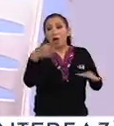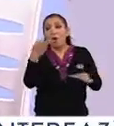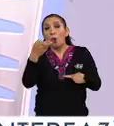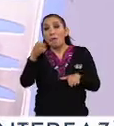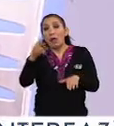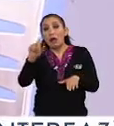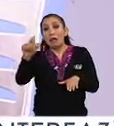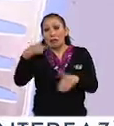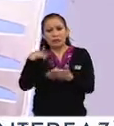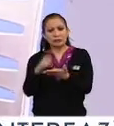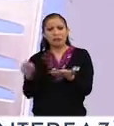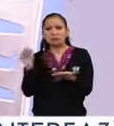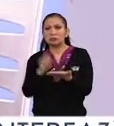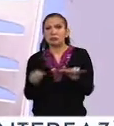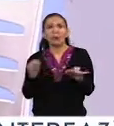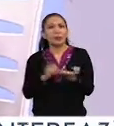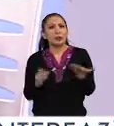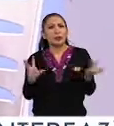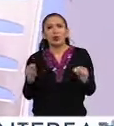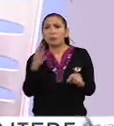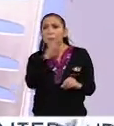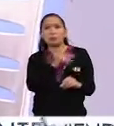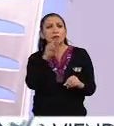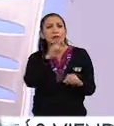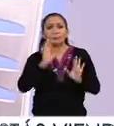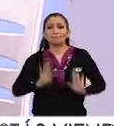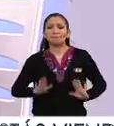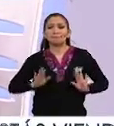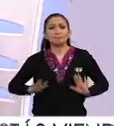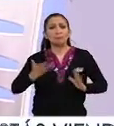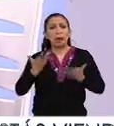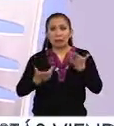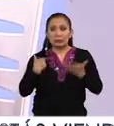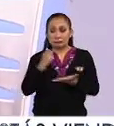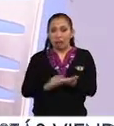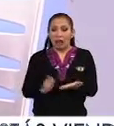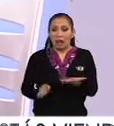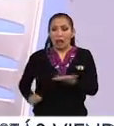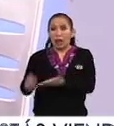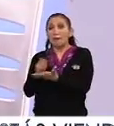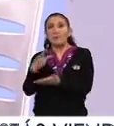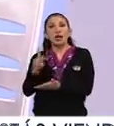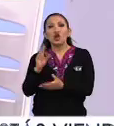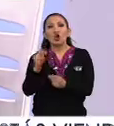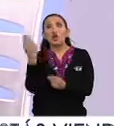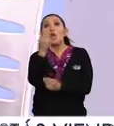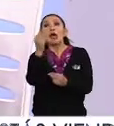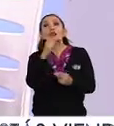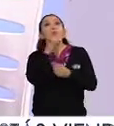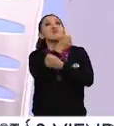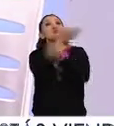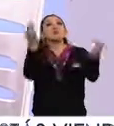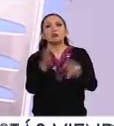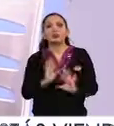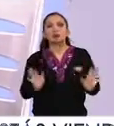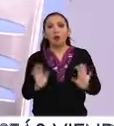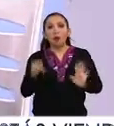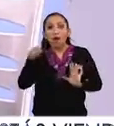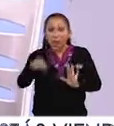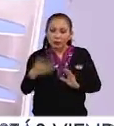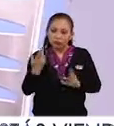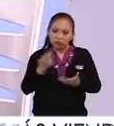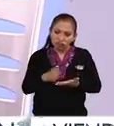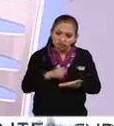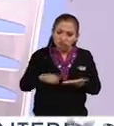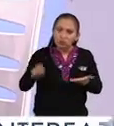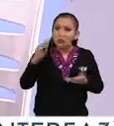Homero Aridgis, escribe sin prisa, aunque a veces escribe muy rápido, pero no tiene la urgencia de publicar. Él